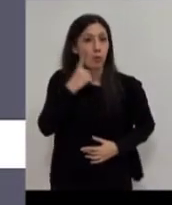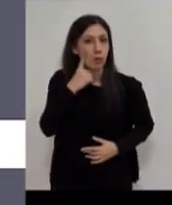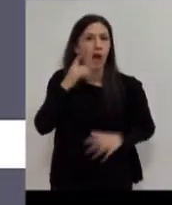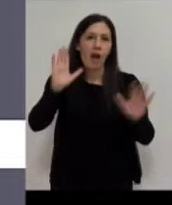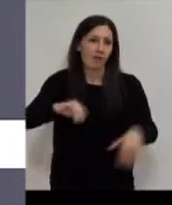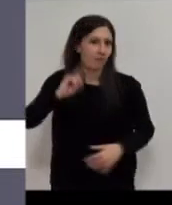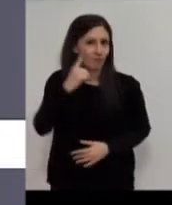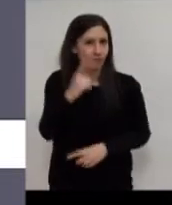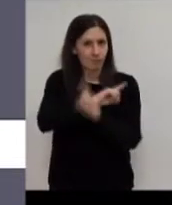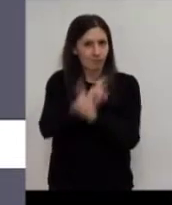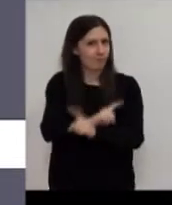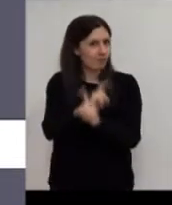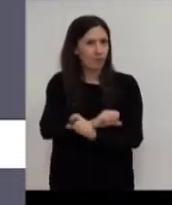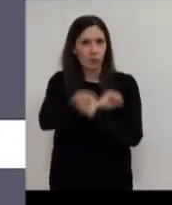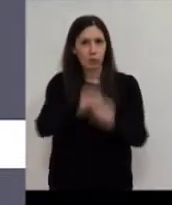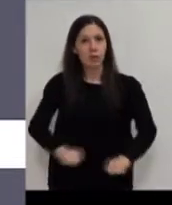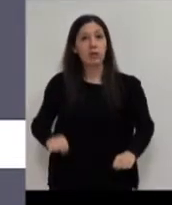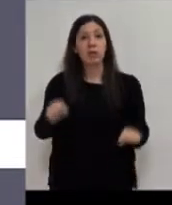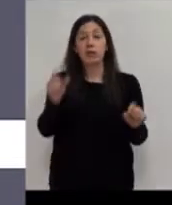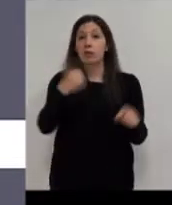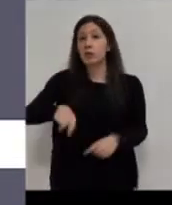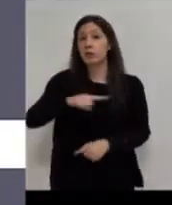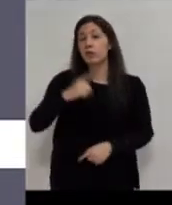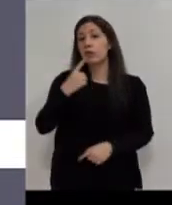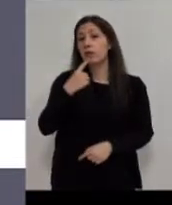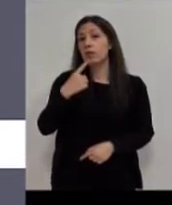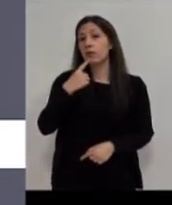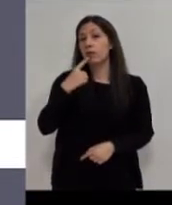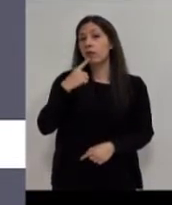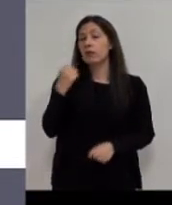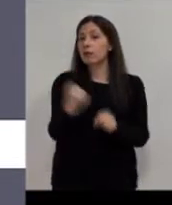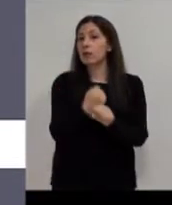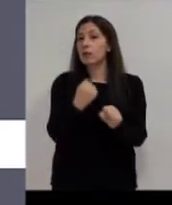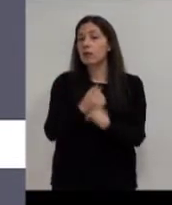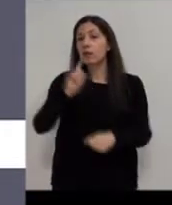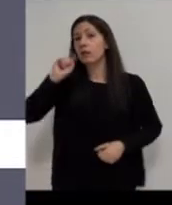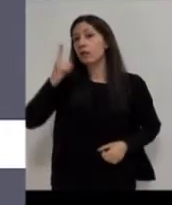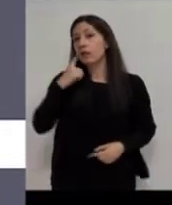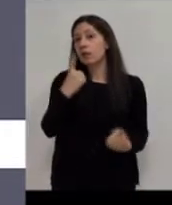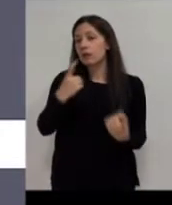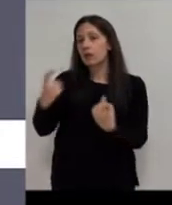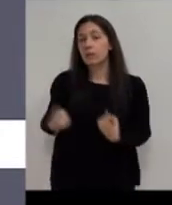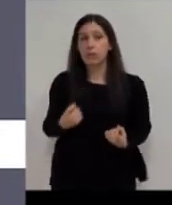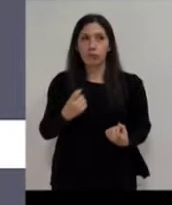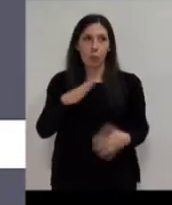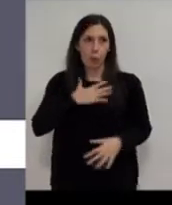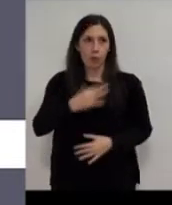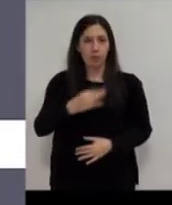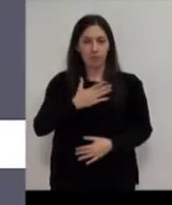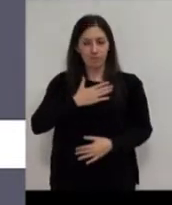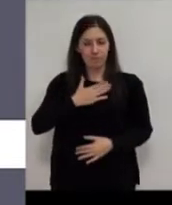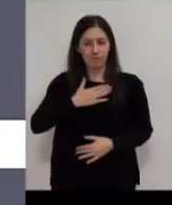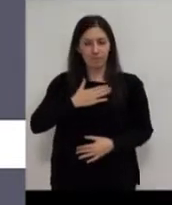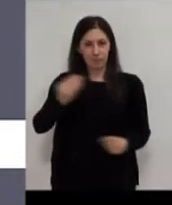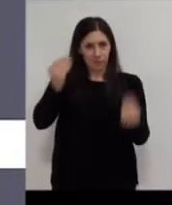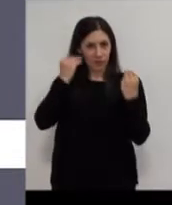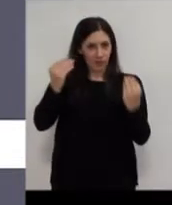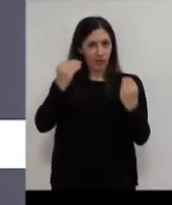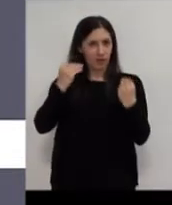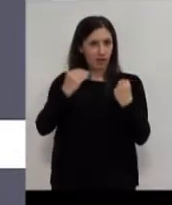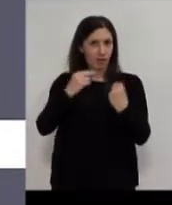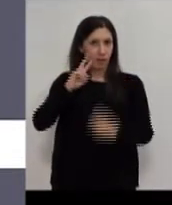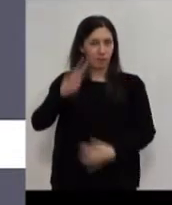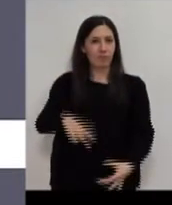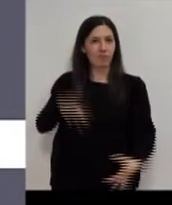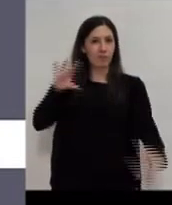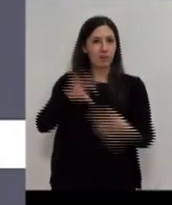son, no las van a encontrar. Nosotros siempre decimos que trabajamos detectando las necesidades, debe ser por